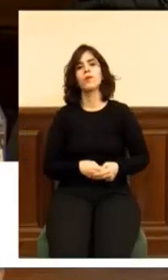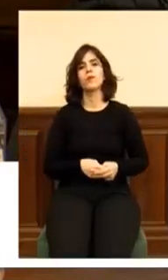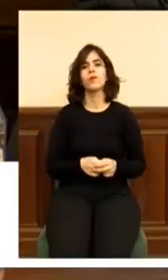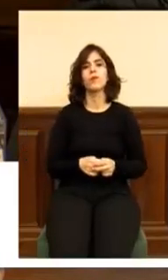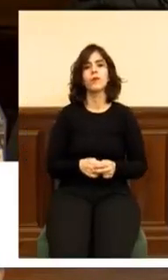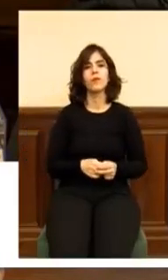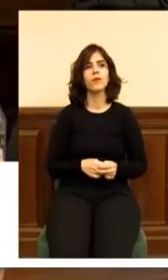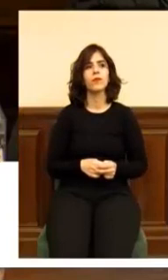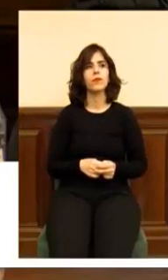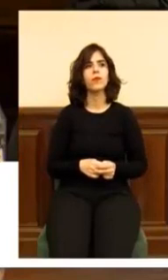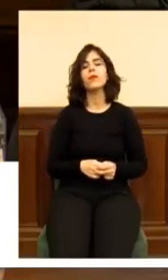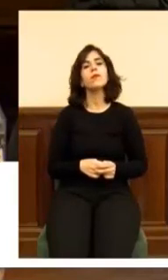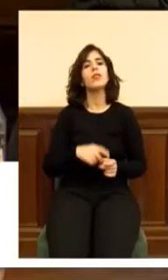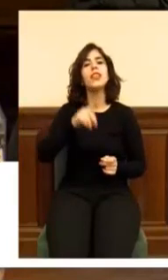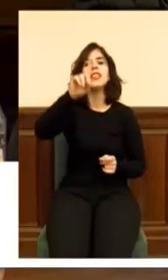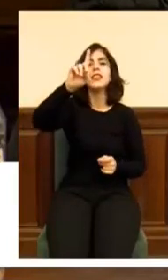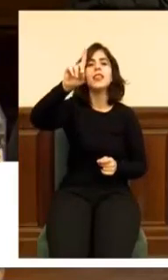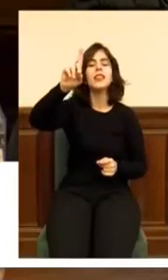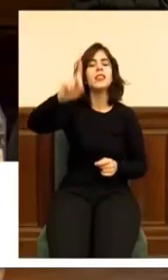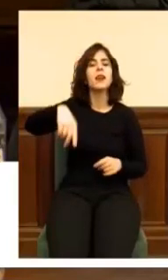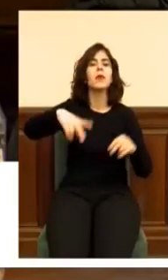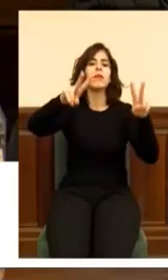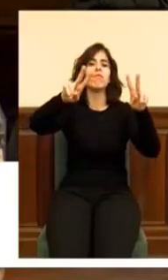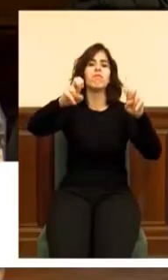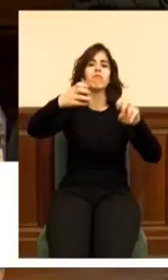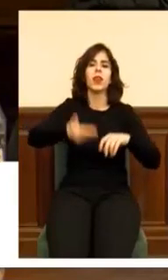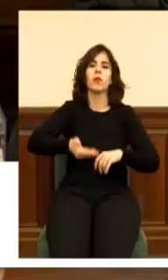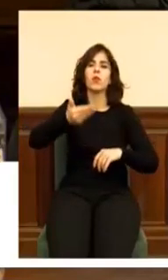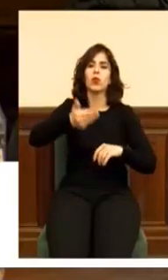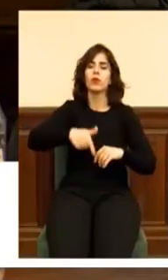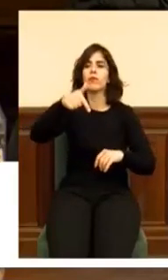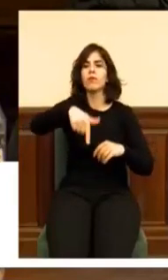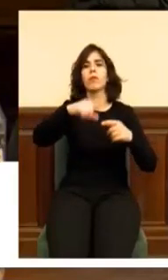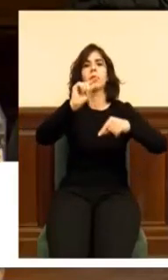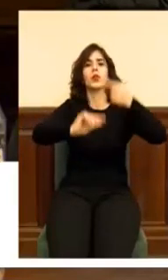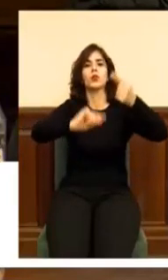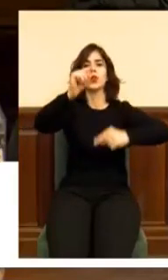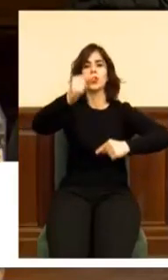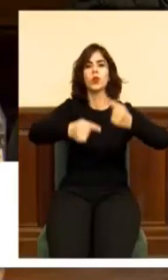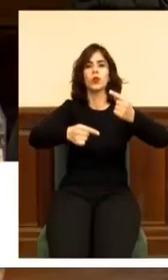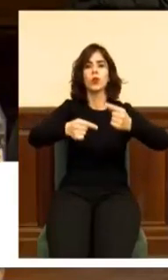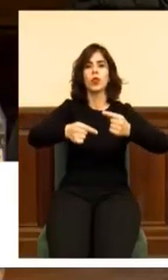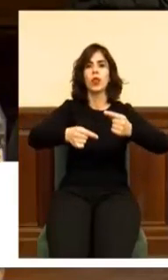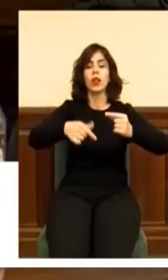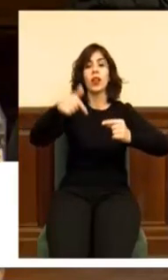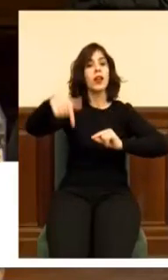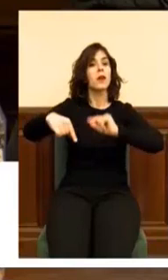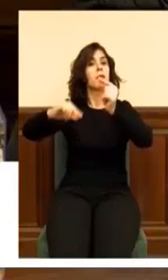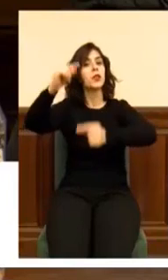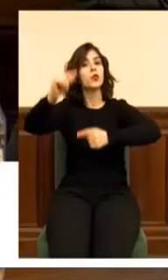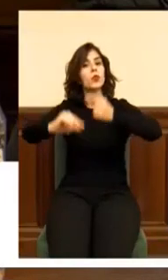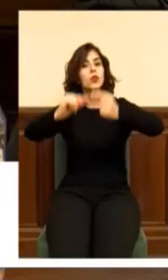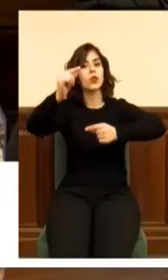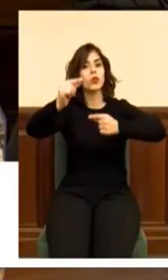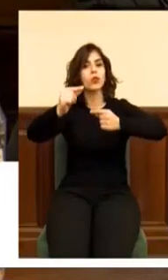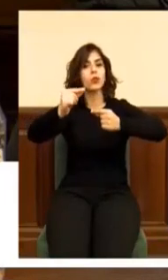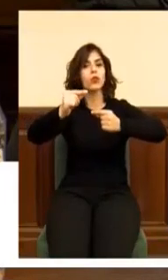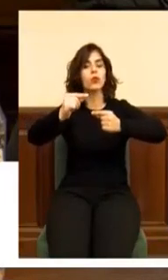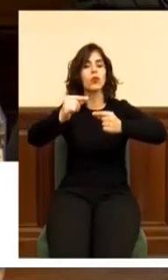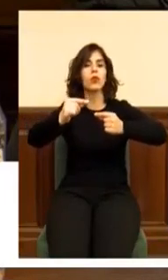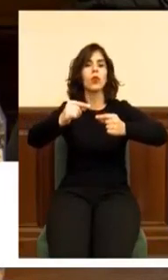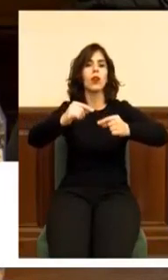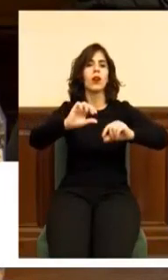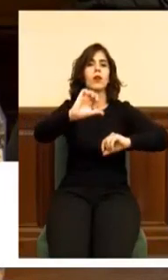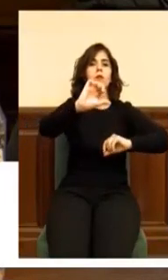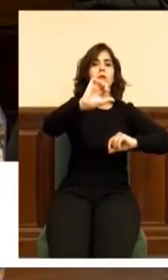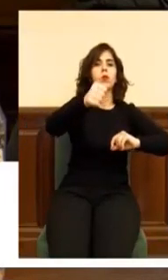también importante en estos presupuestos, y es que estos presupuestos se van a aprobar en tiempo y forma para